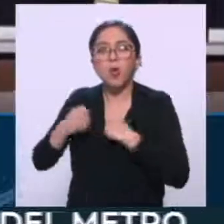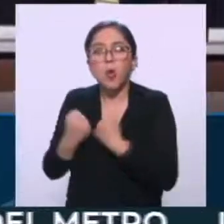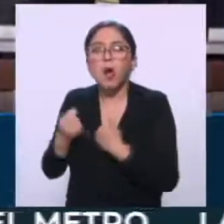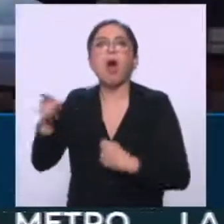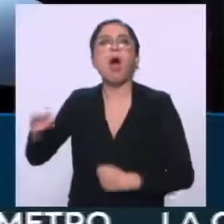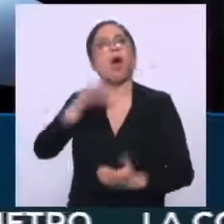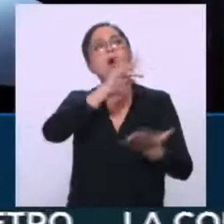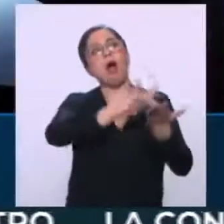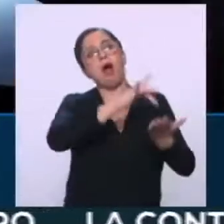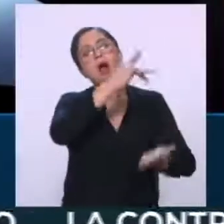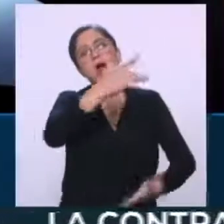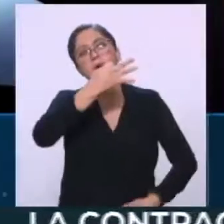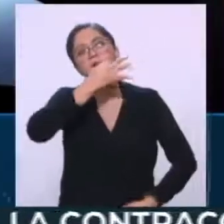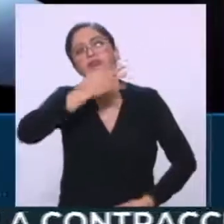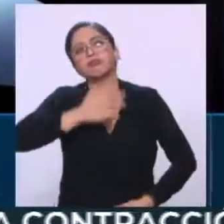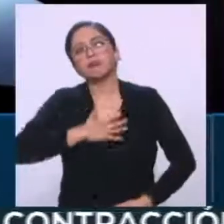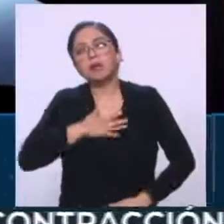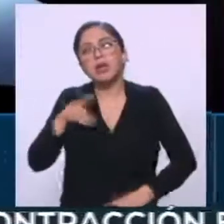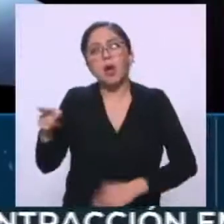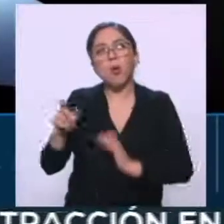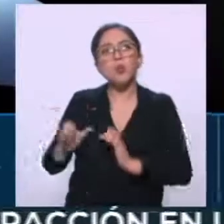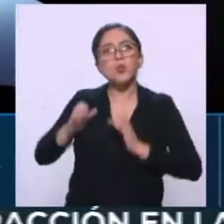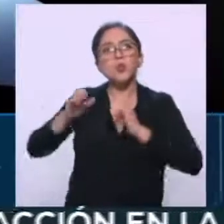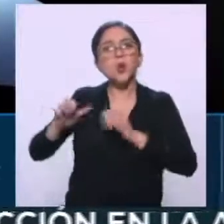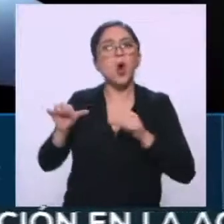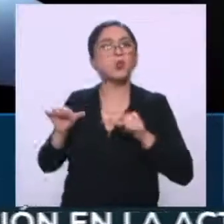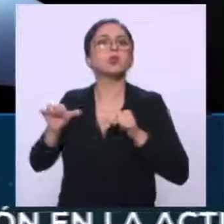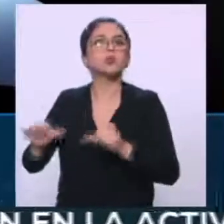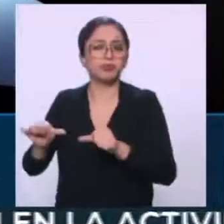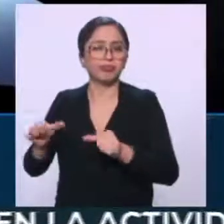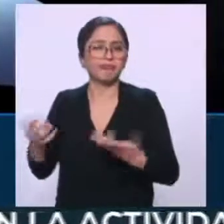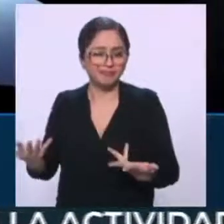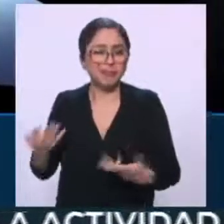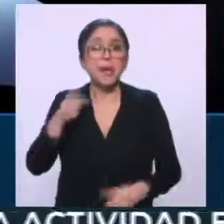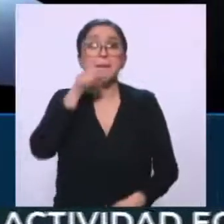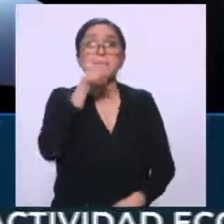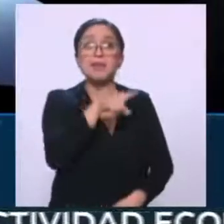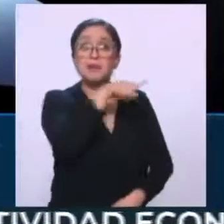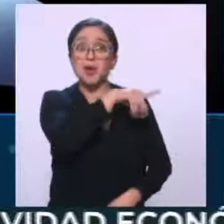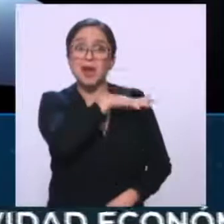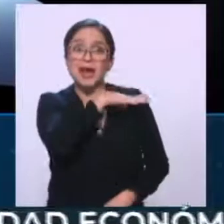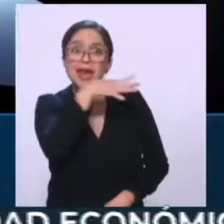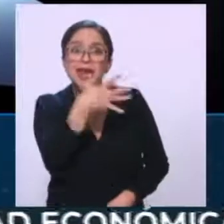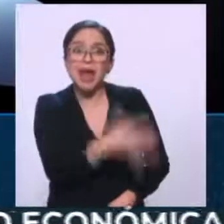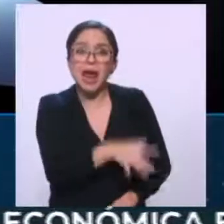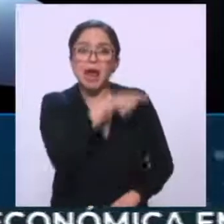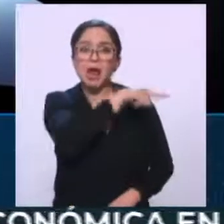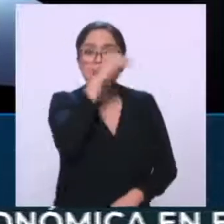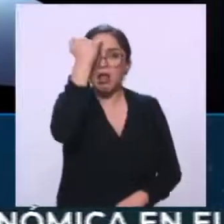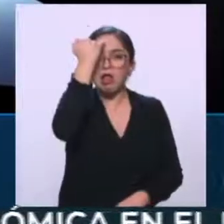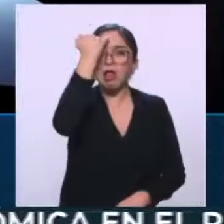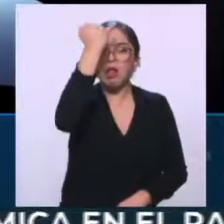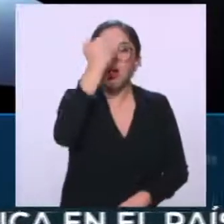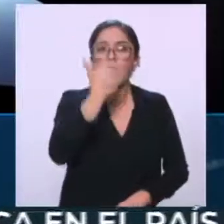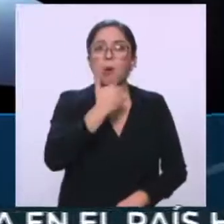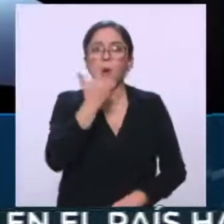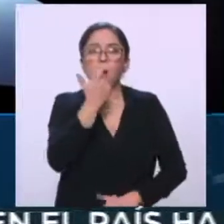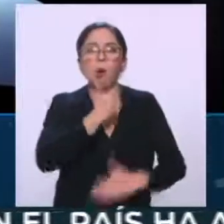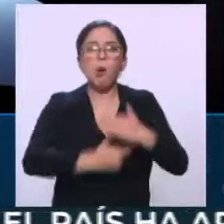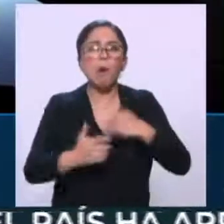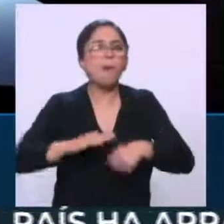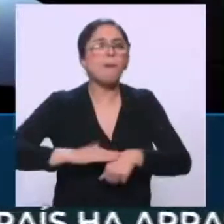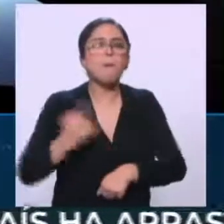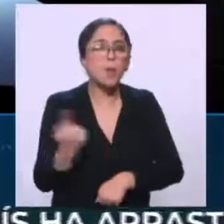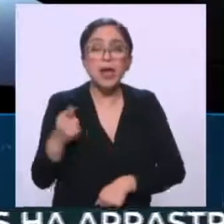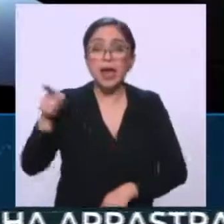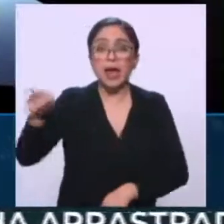capos de estas investigaciones. Pero además también fue un ente corruptor, porque se le acusa de que él llevaba a otros